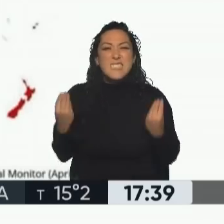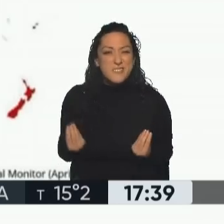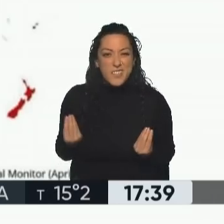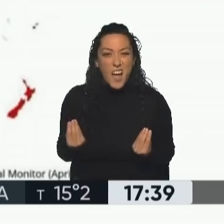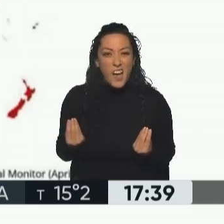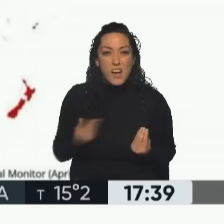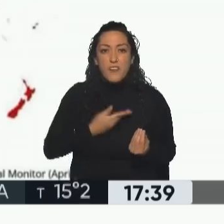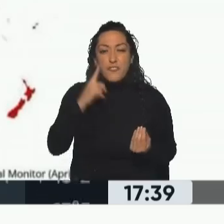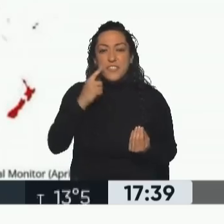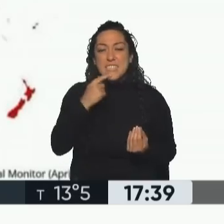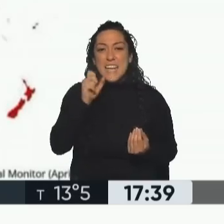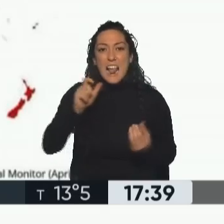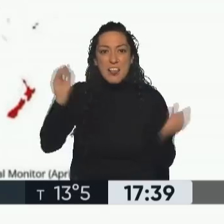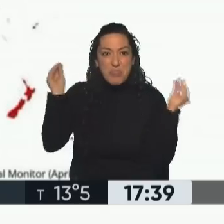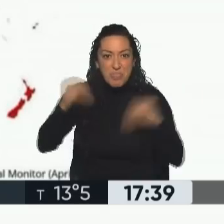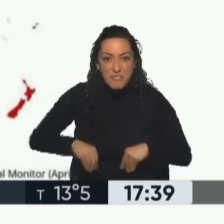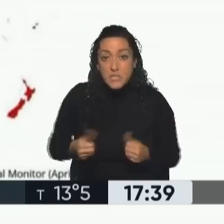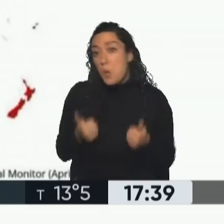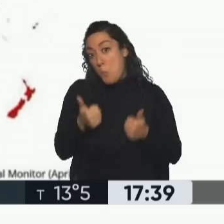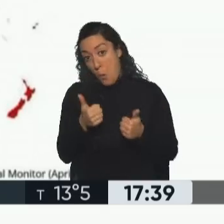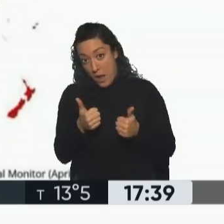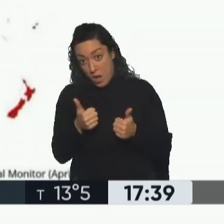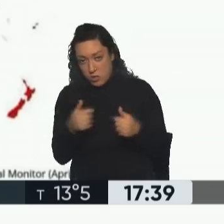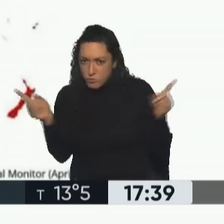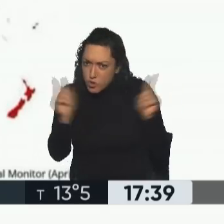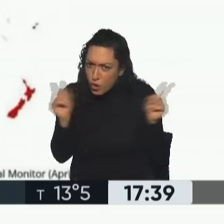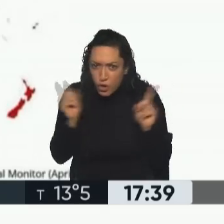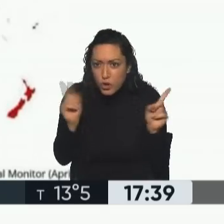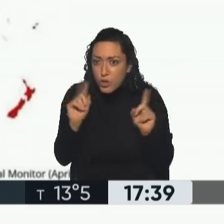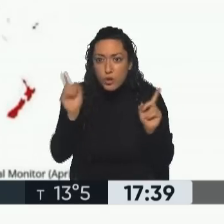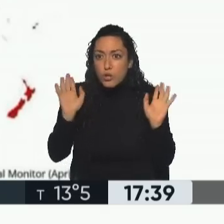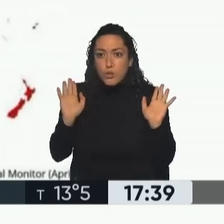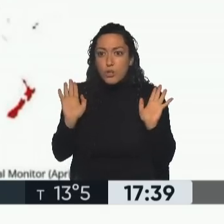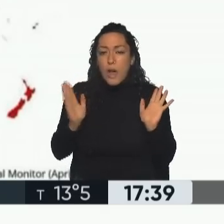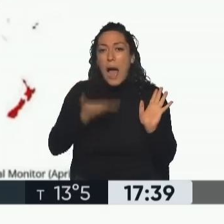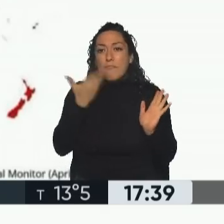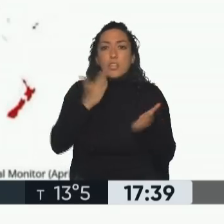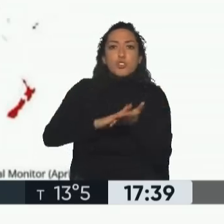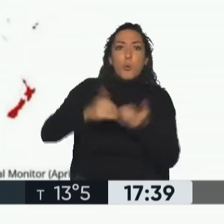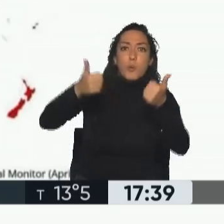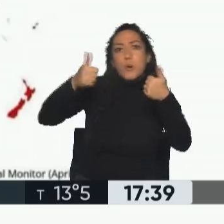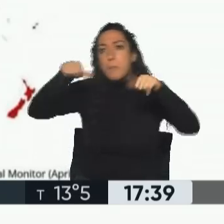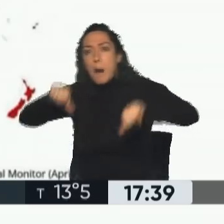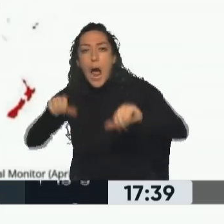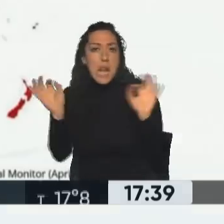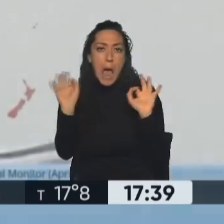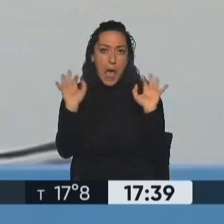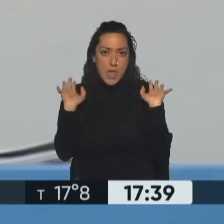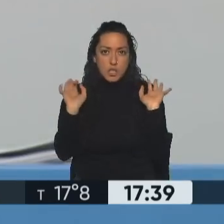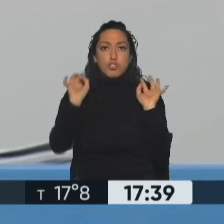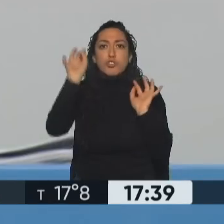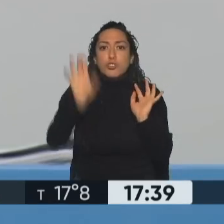déficit fiscal es bueno? No es que el déficit fiscal es bueno. No estoy hablando de lo que es bueno y lo que es malo. Estoy tratando de